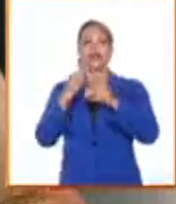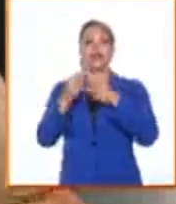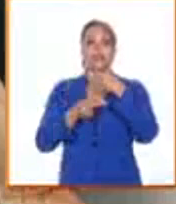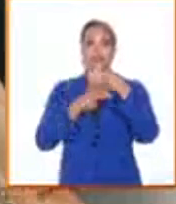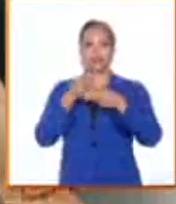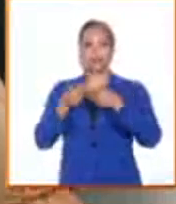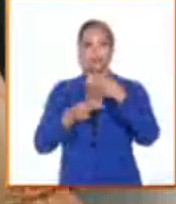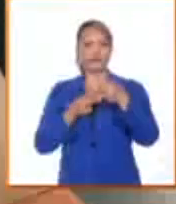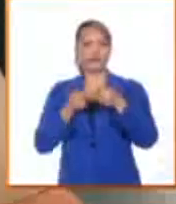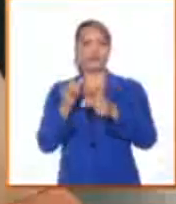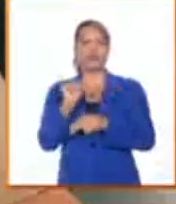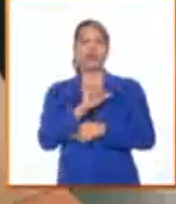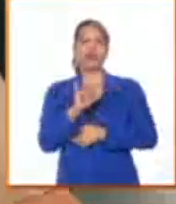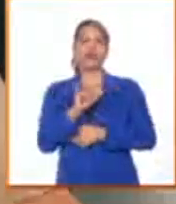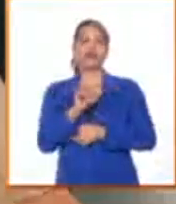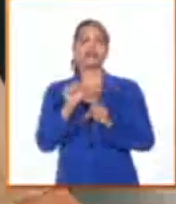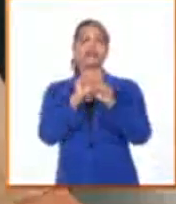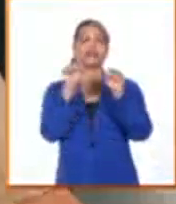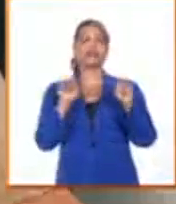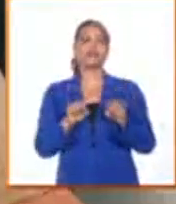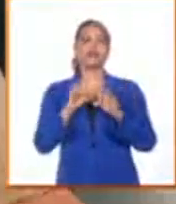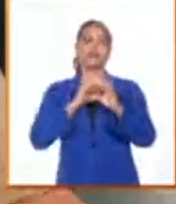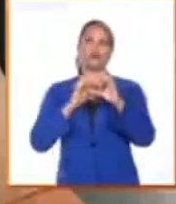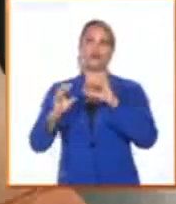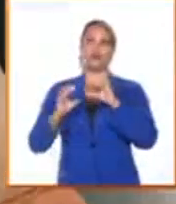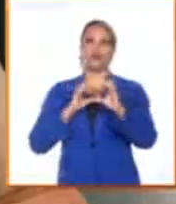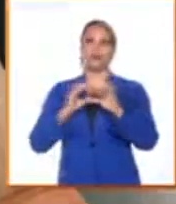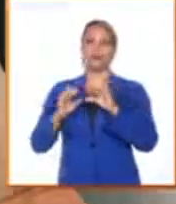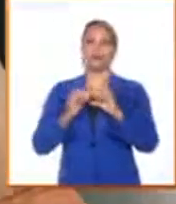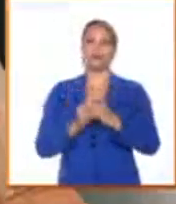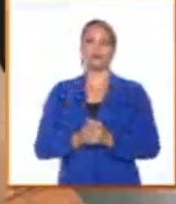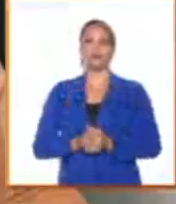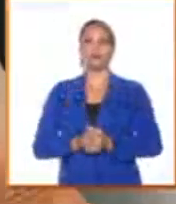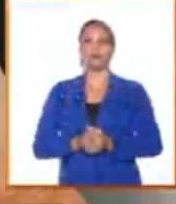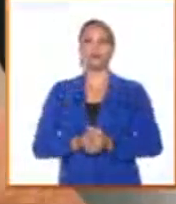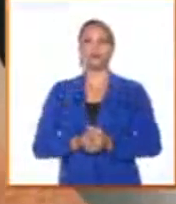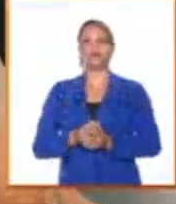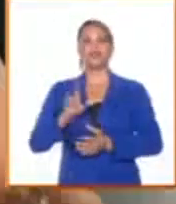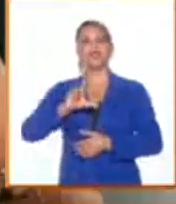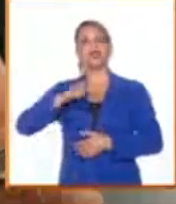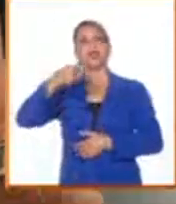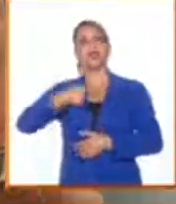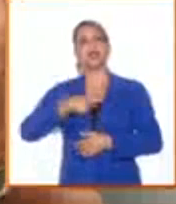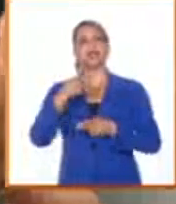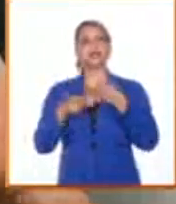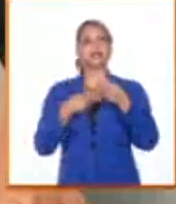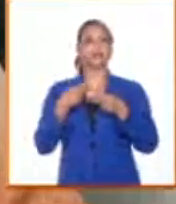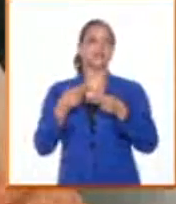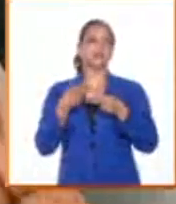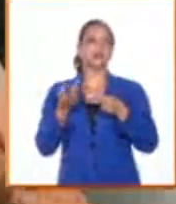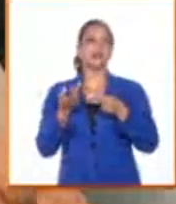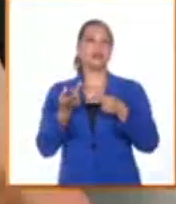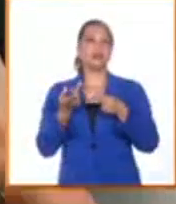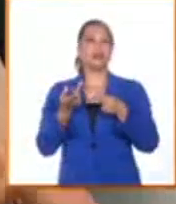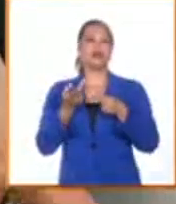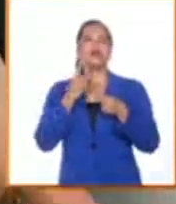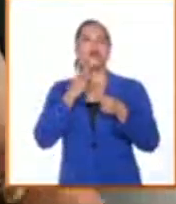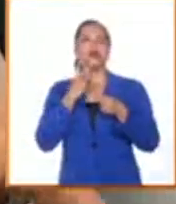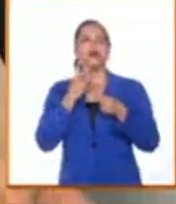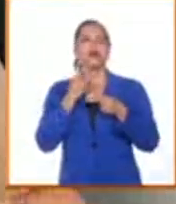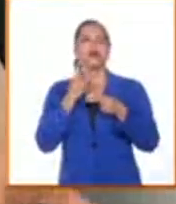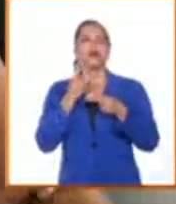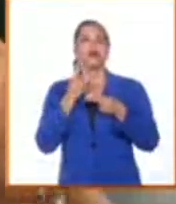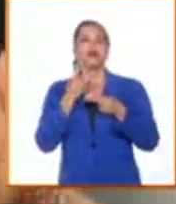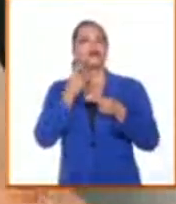geográficamente, y el sistema comunitario. O sea, lo que la ley está haciendo es justamente poniendo